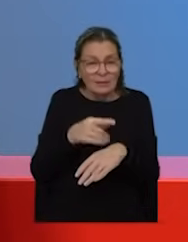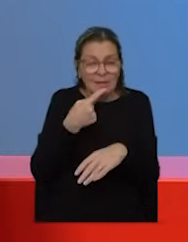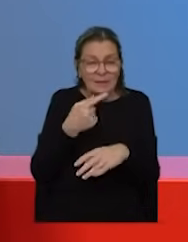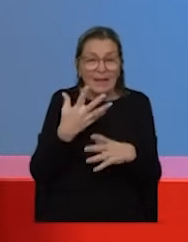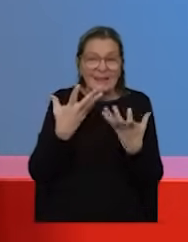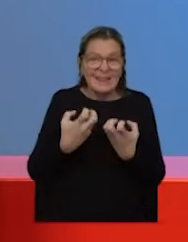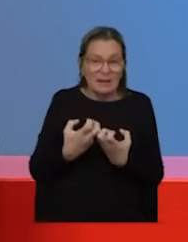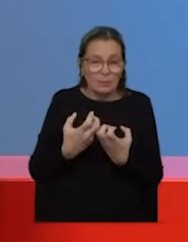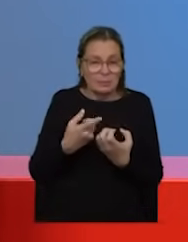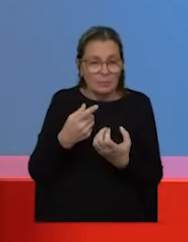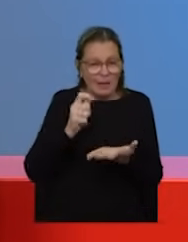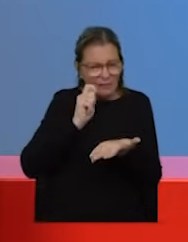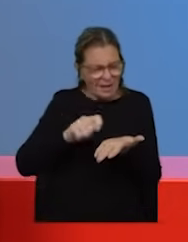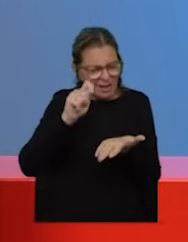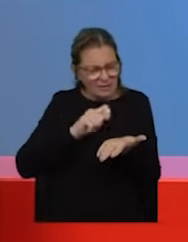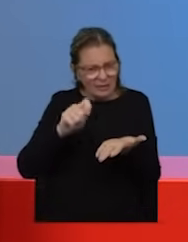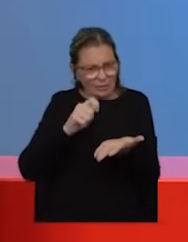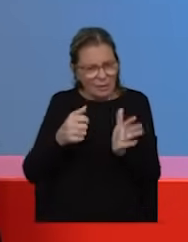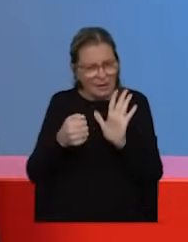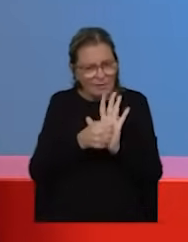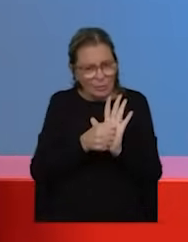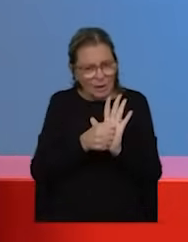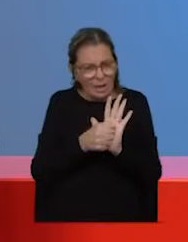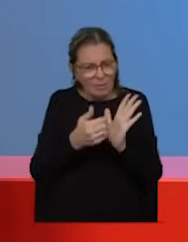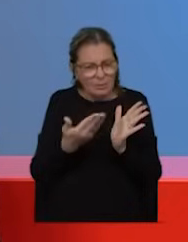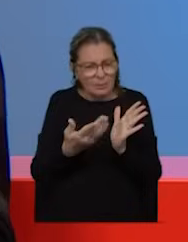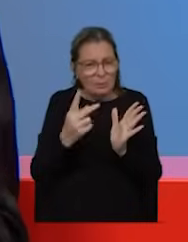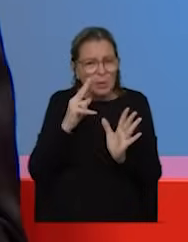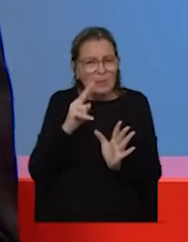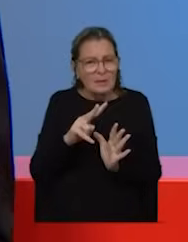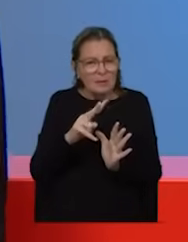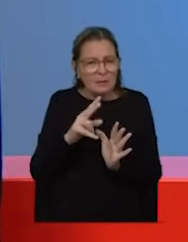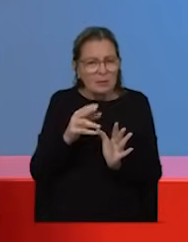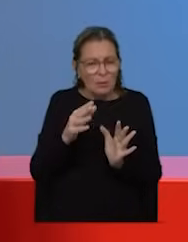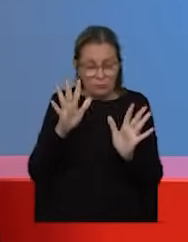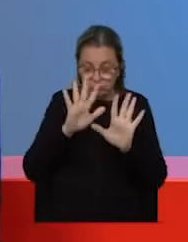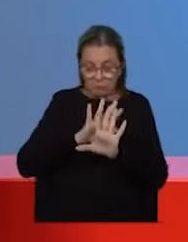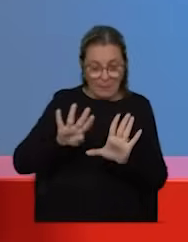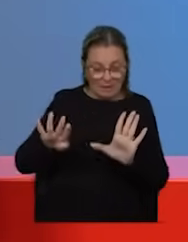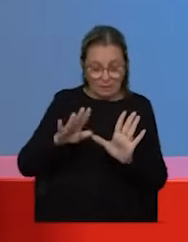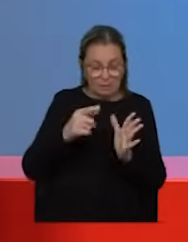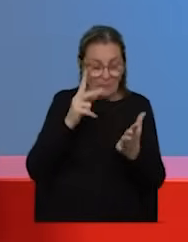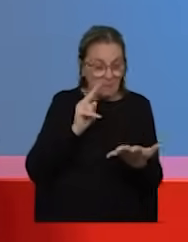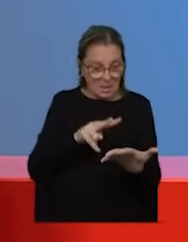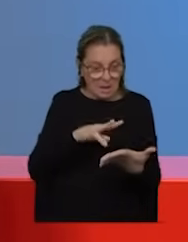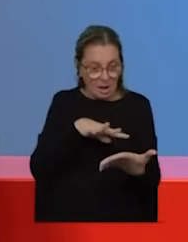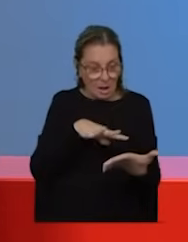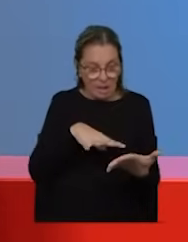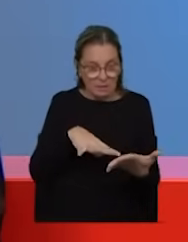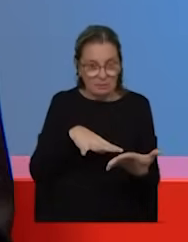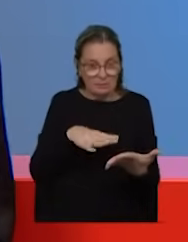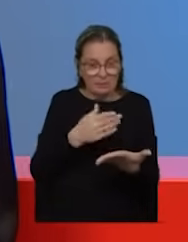deseo está bien la redacción del articulado como tal si uno lo mira fríamente más allá insisto no de